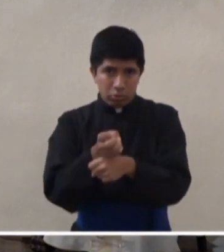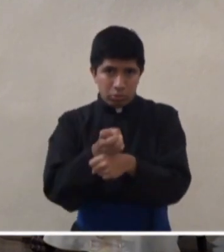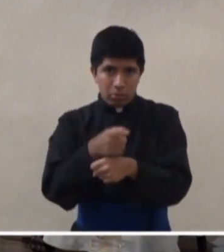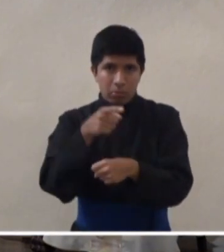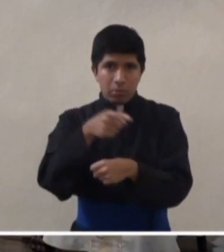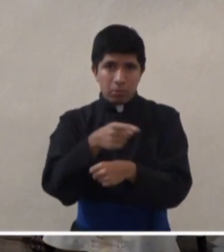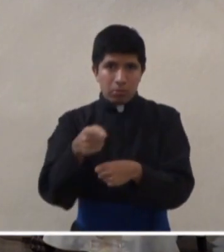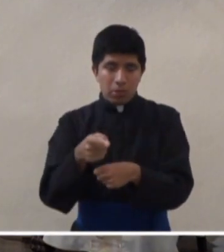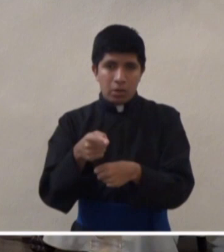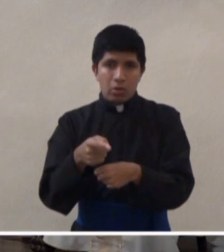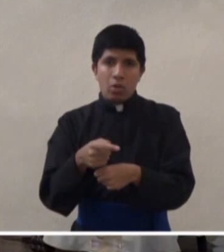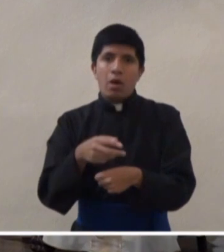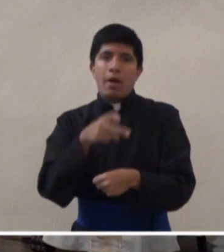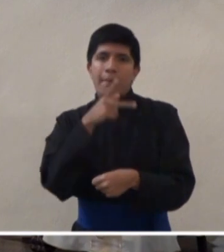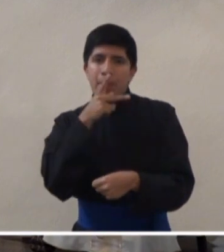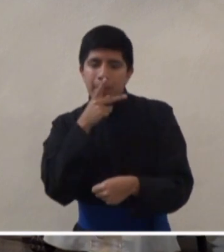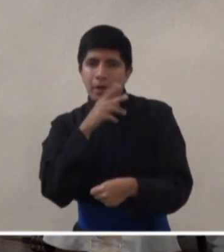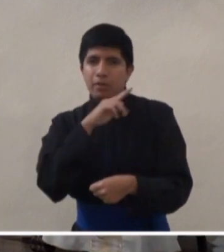ser padres de familia,